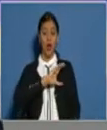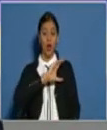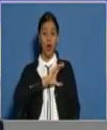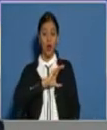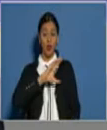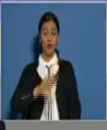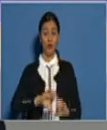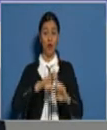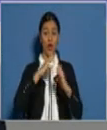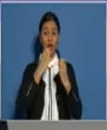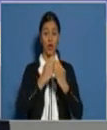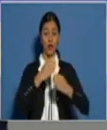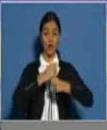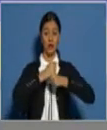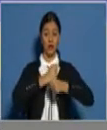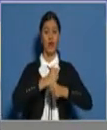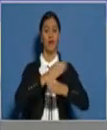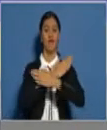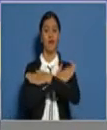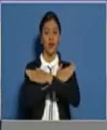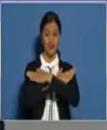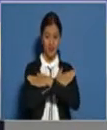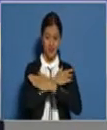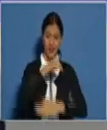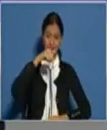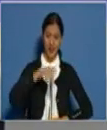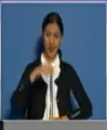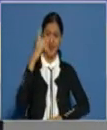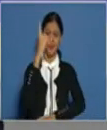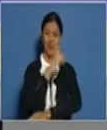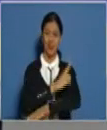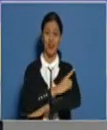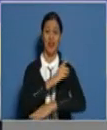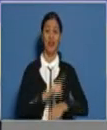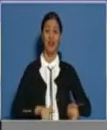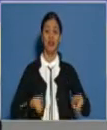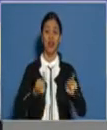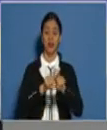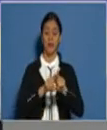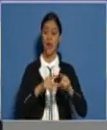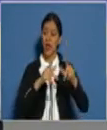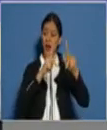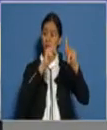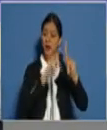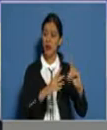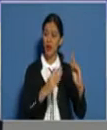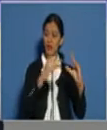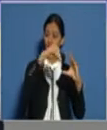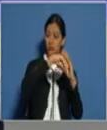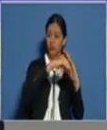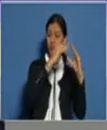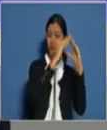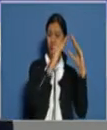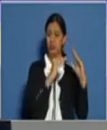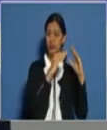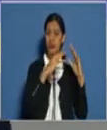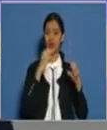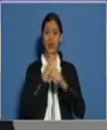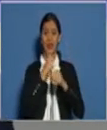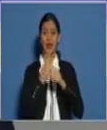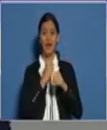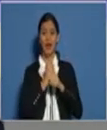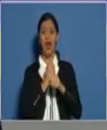pública. Felicidades en este día a todas las personas que están en su casa, aquellos trabajadores que están a la espera de